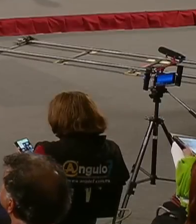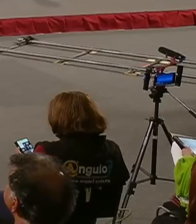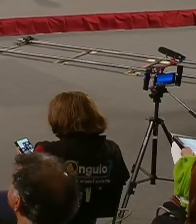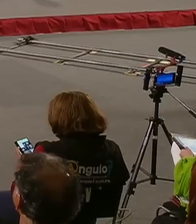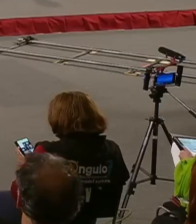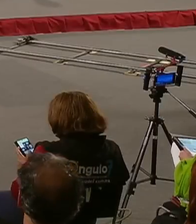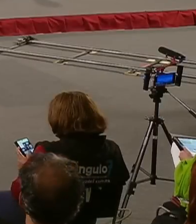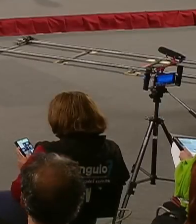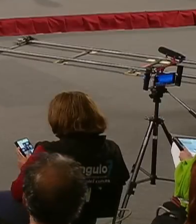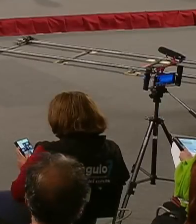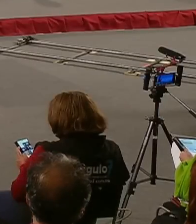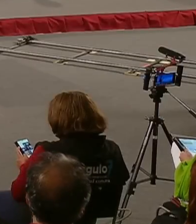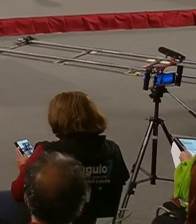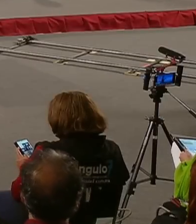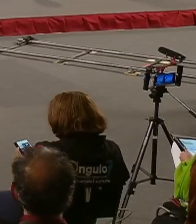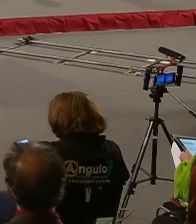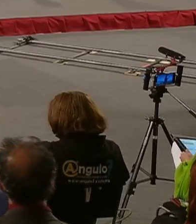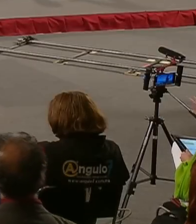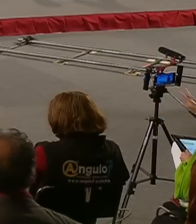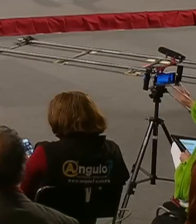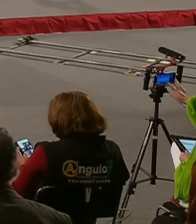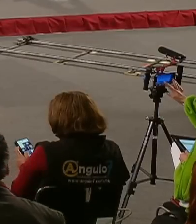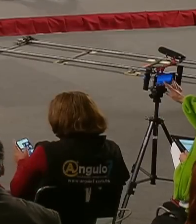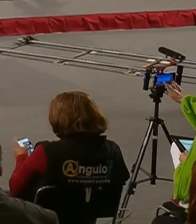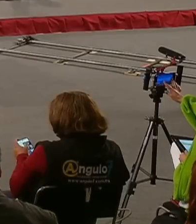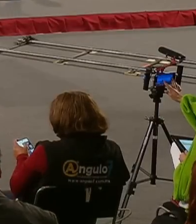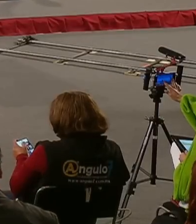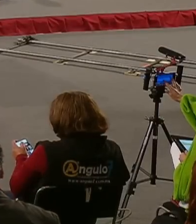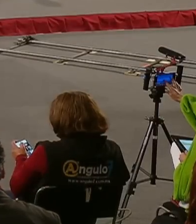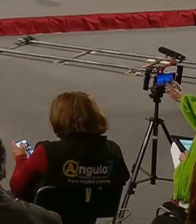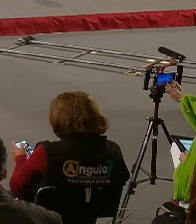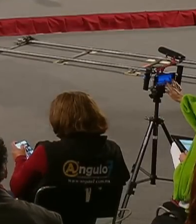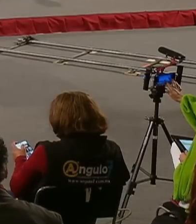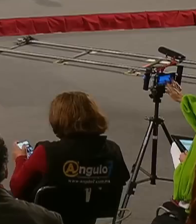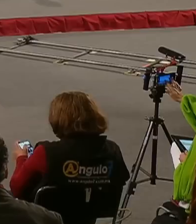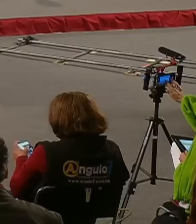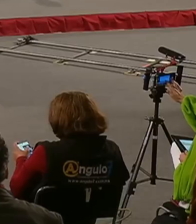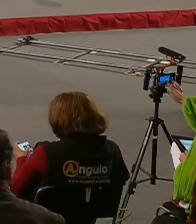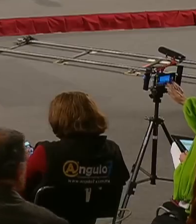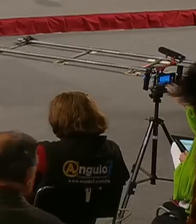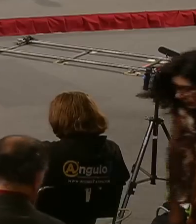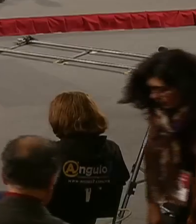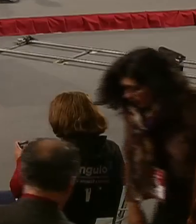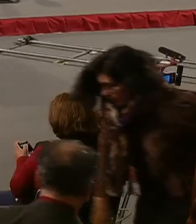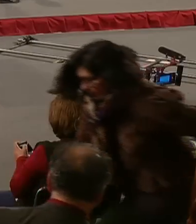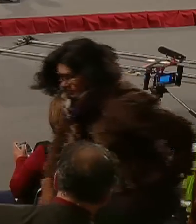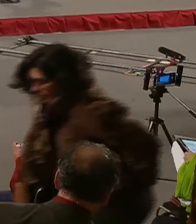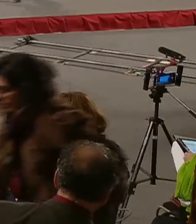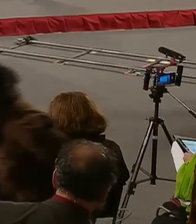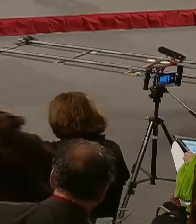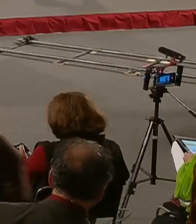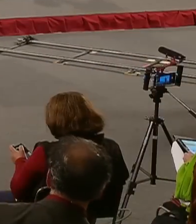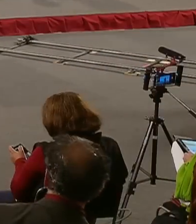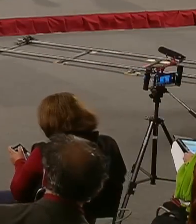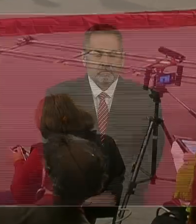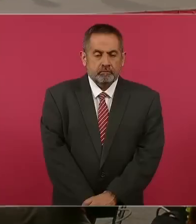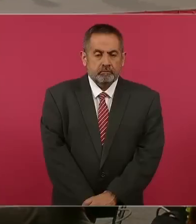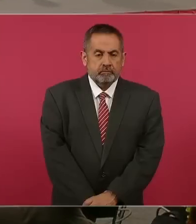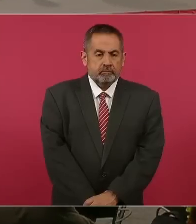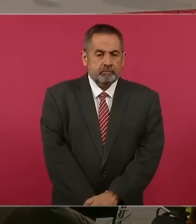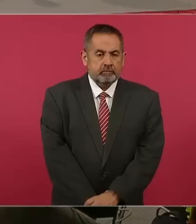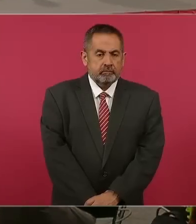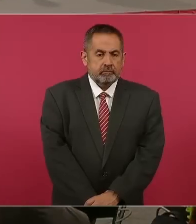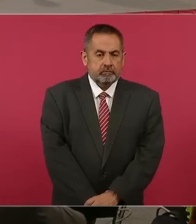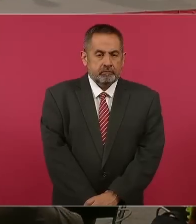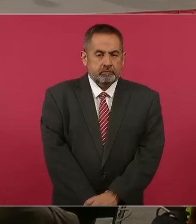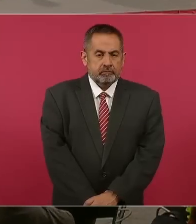Muchas gracias. Con su permiso, señor presidente, compañeros, muy buenos